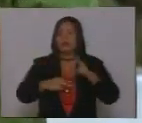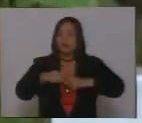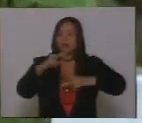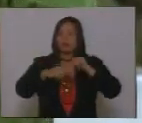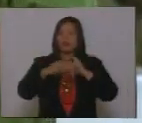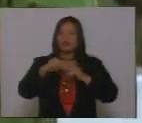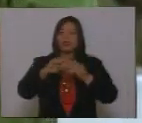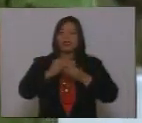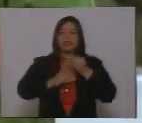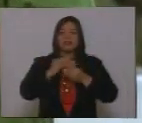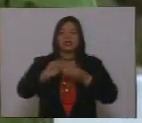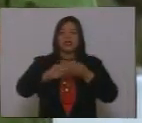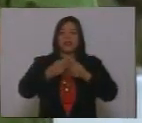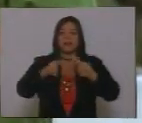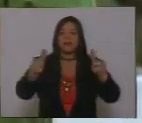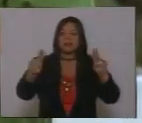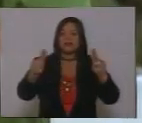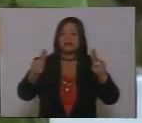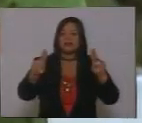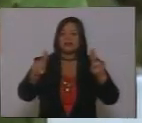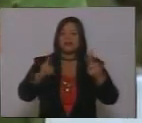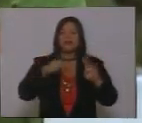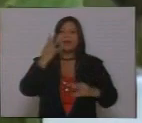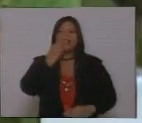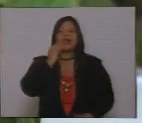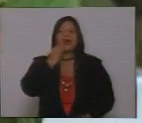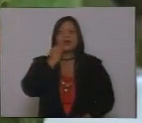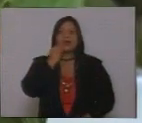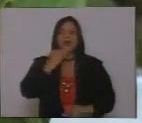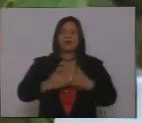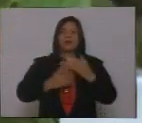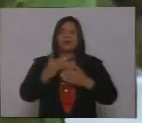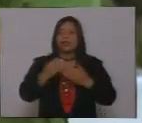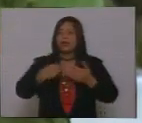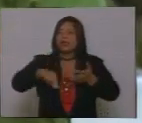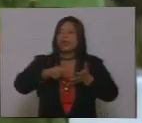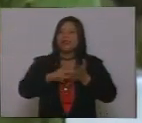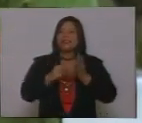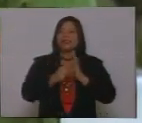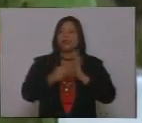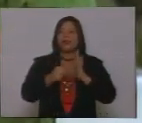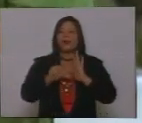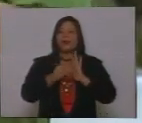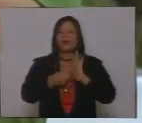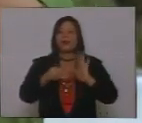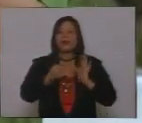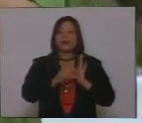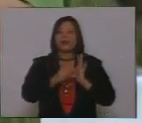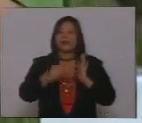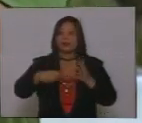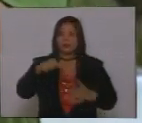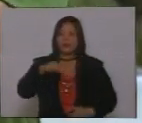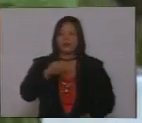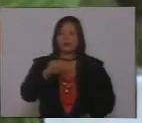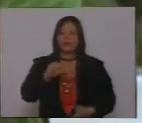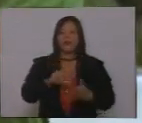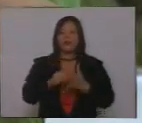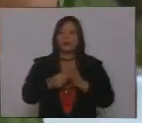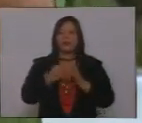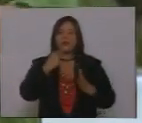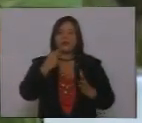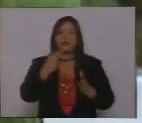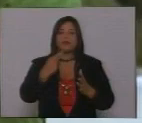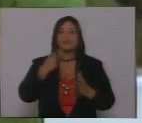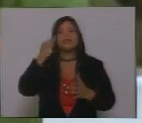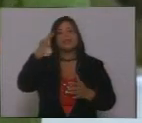la paz, para que la juventud que nos adversa desde el punto de vista político, ideológico, se vea representado y se